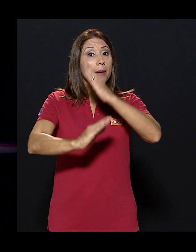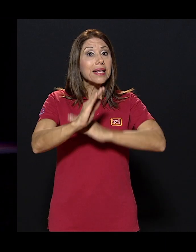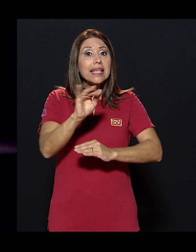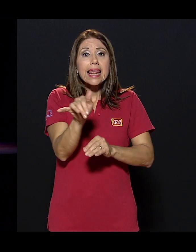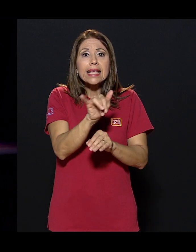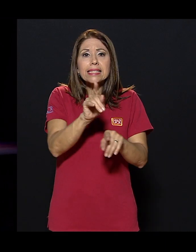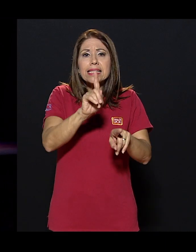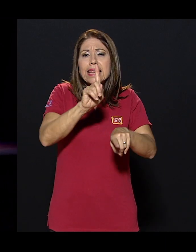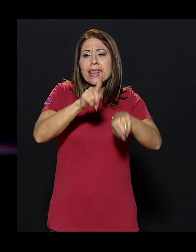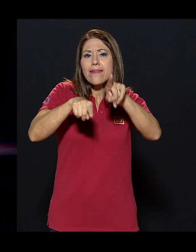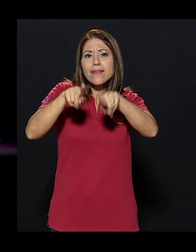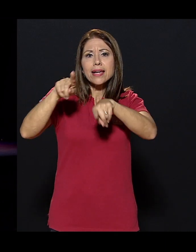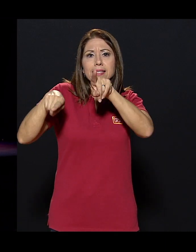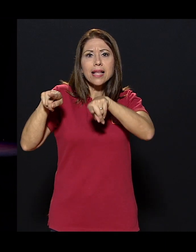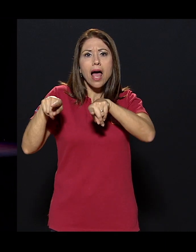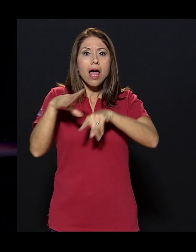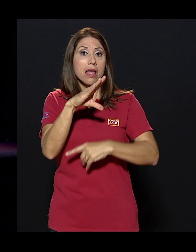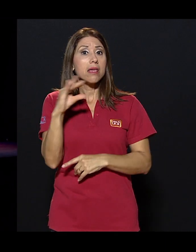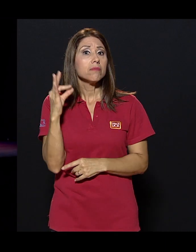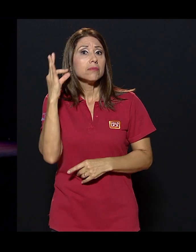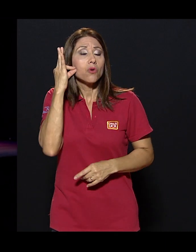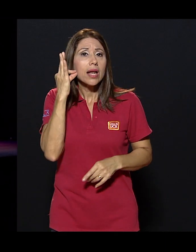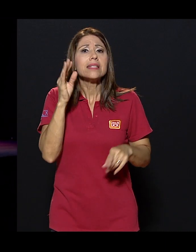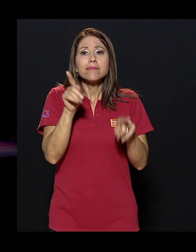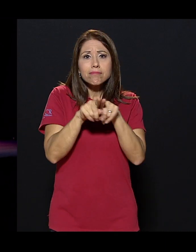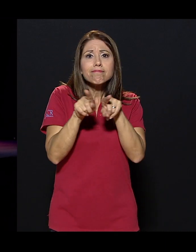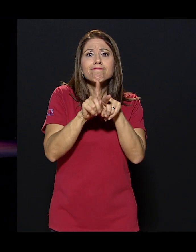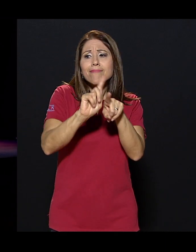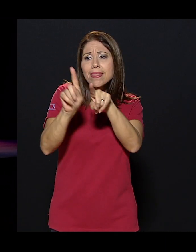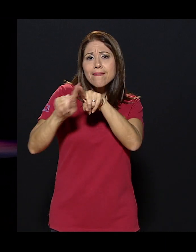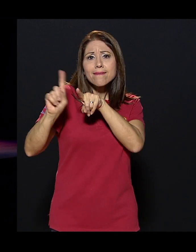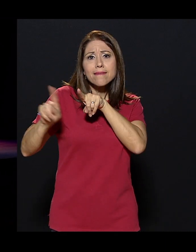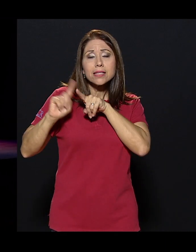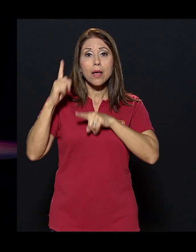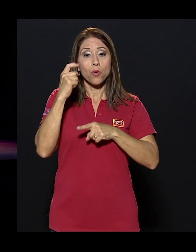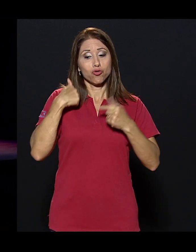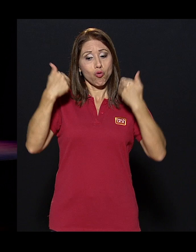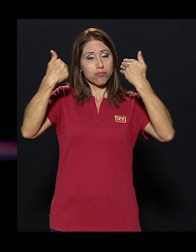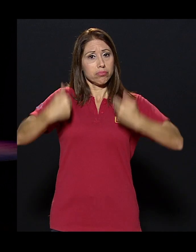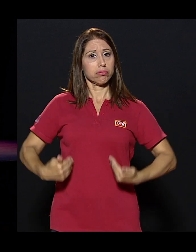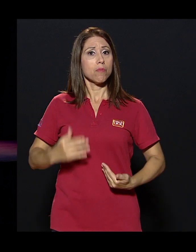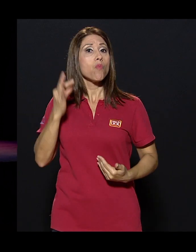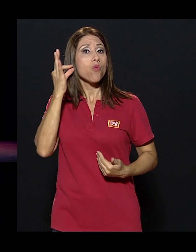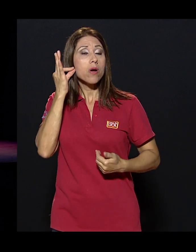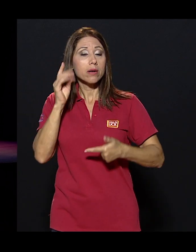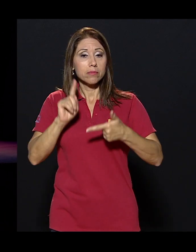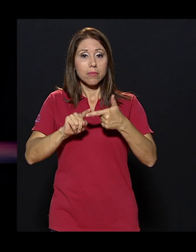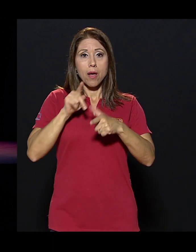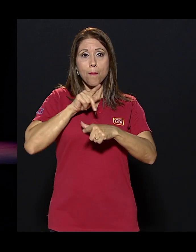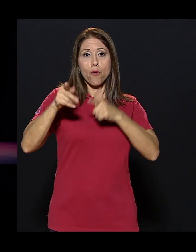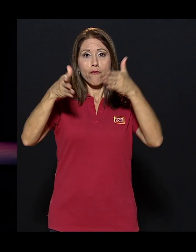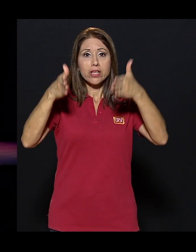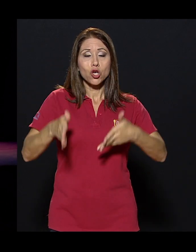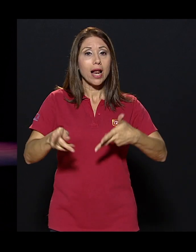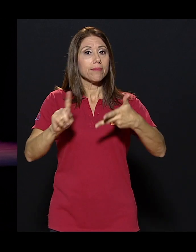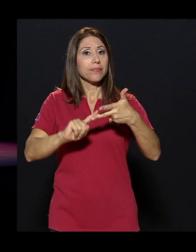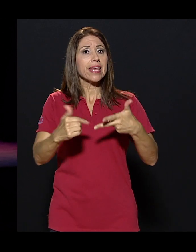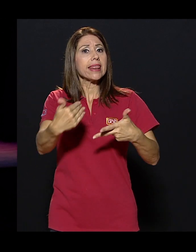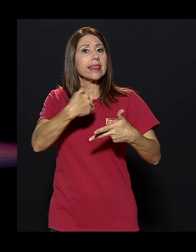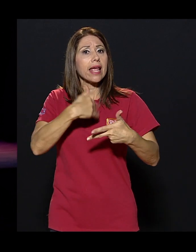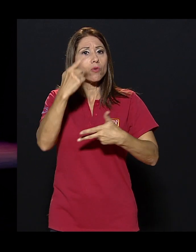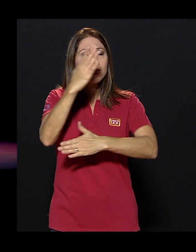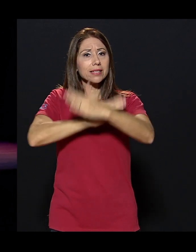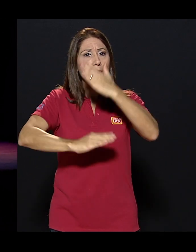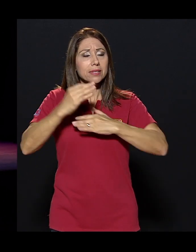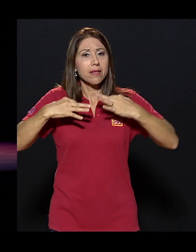discapacidad diversa y las mujeres somos diversas, porque yo soy mujer, soy profesional y tengo